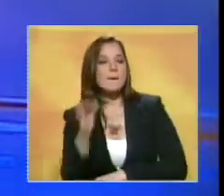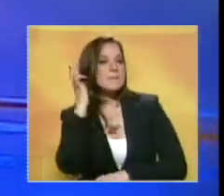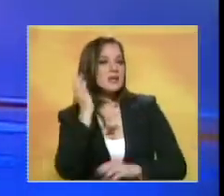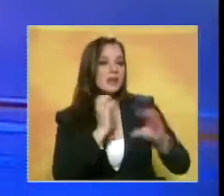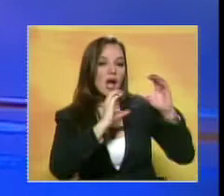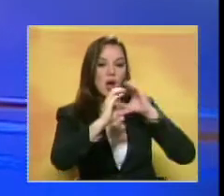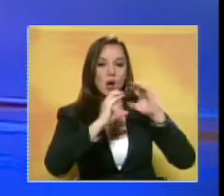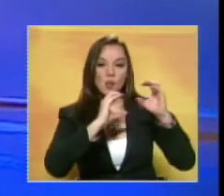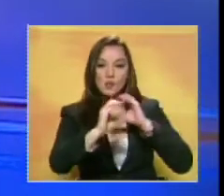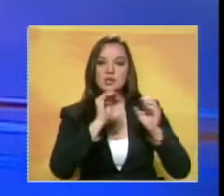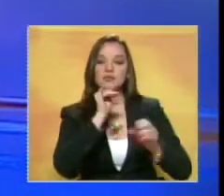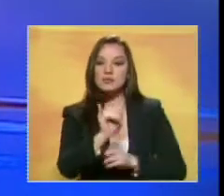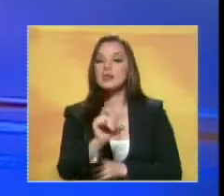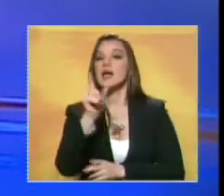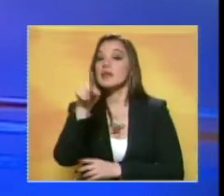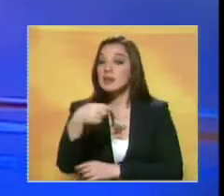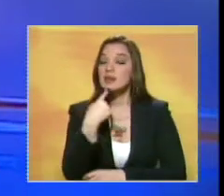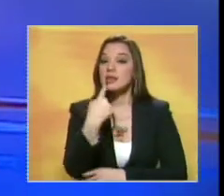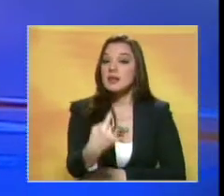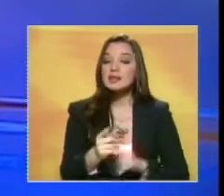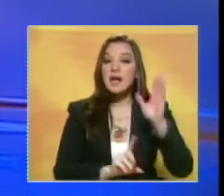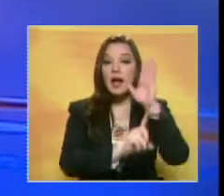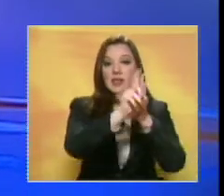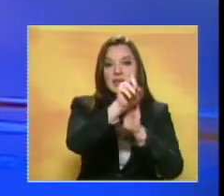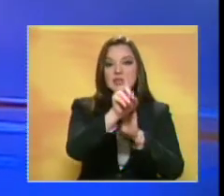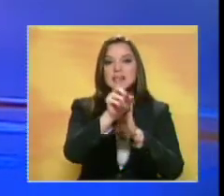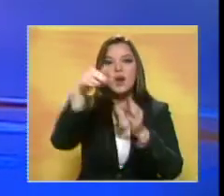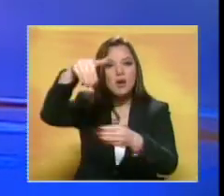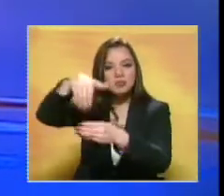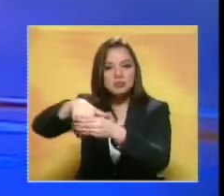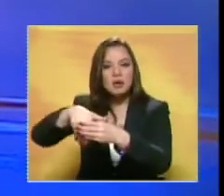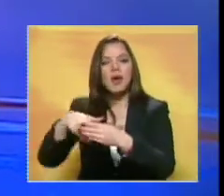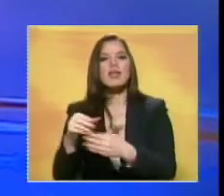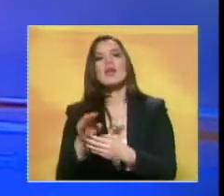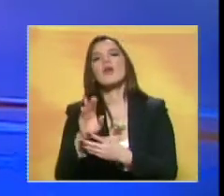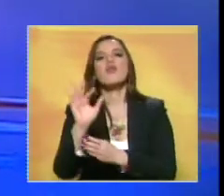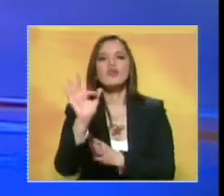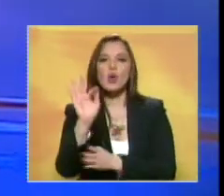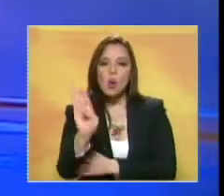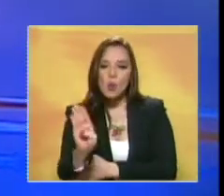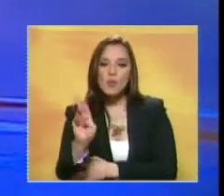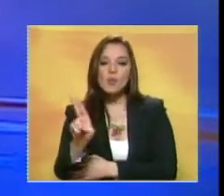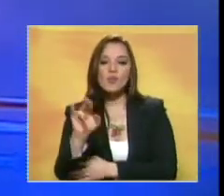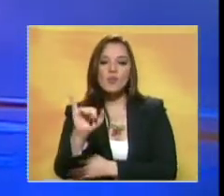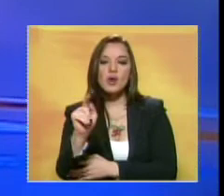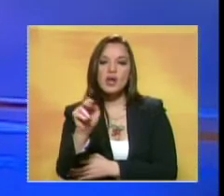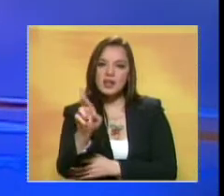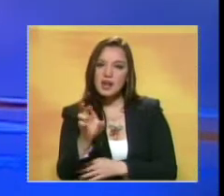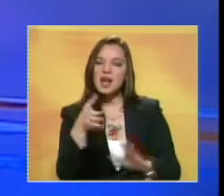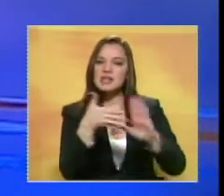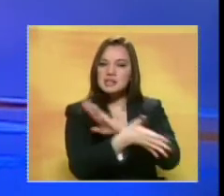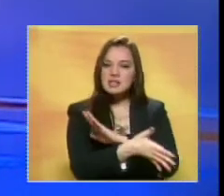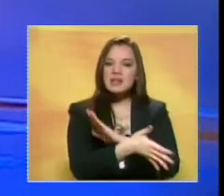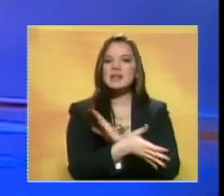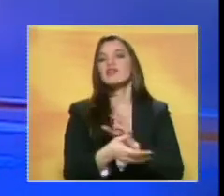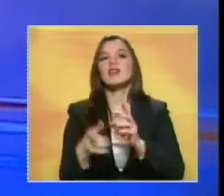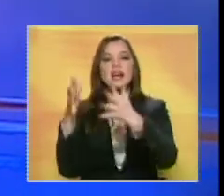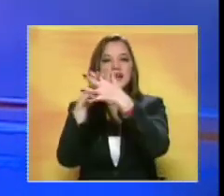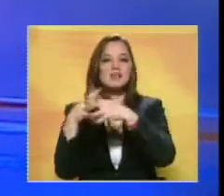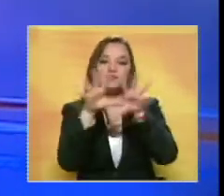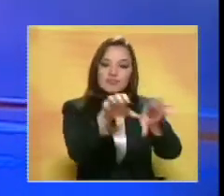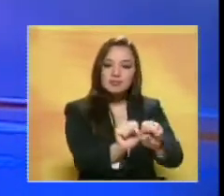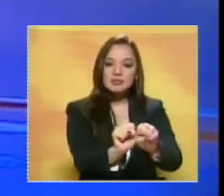Información, Delcy Rodríguez, señaló que el desarrollo de los fondos buitre en el mercado financiero internacional es una forma de expresión del desarrollo imperialista del